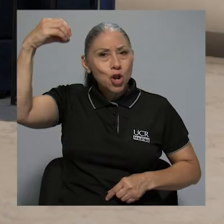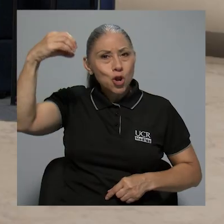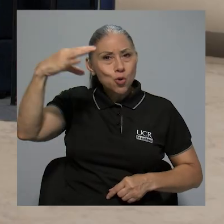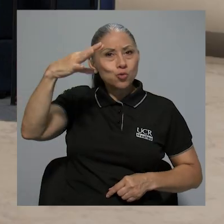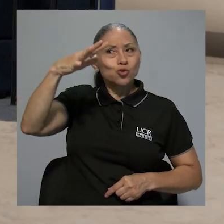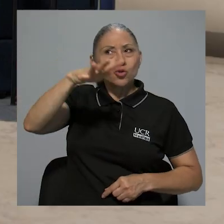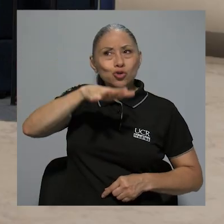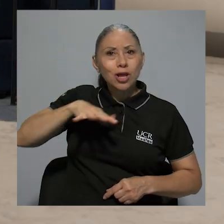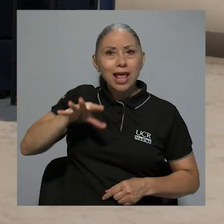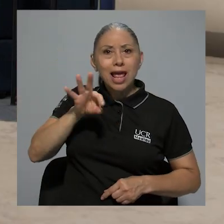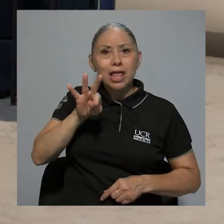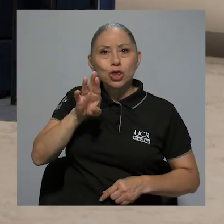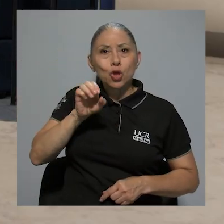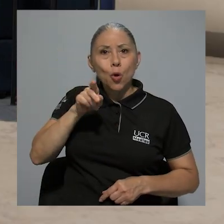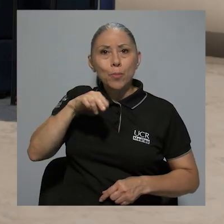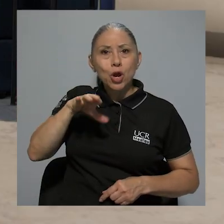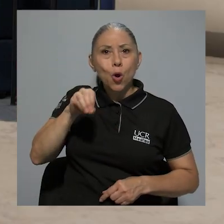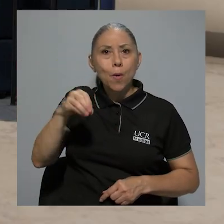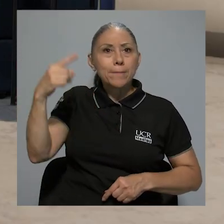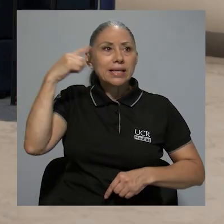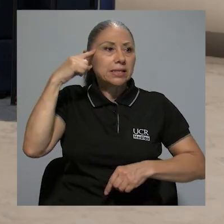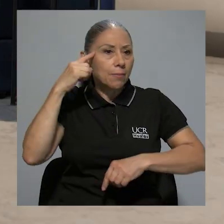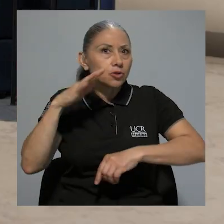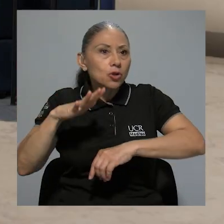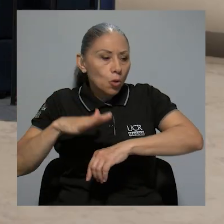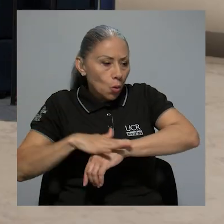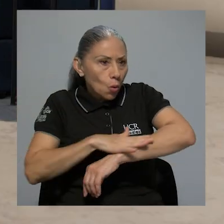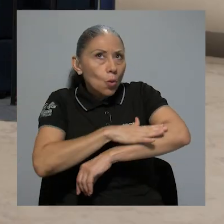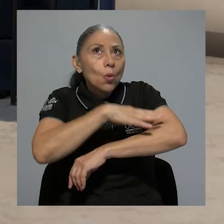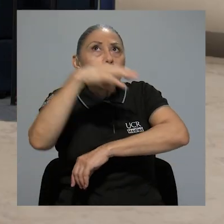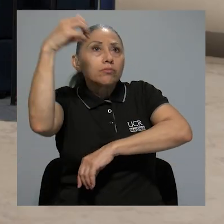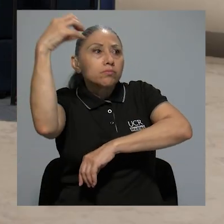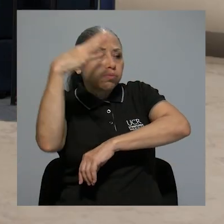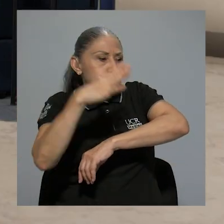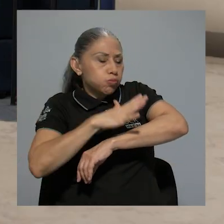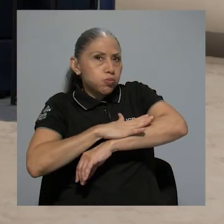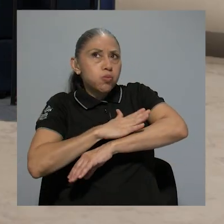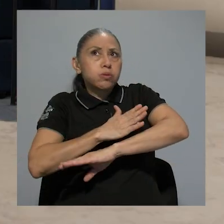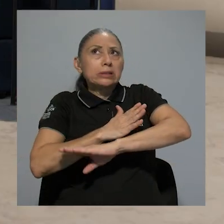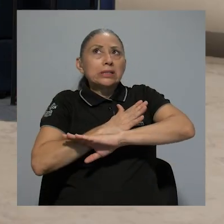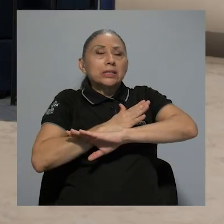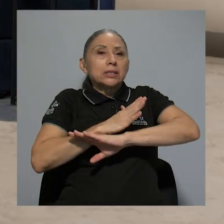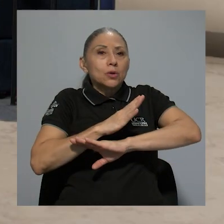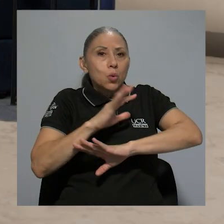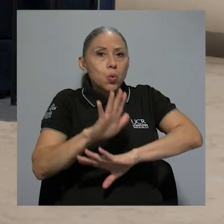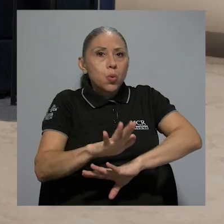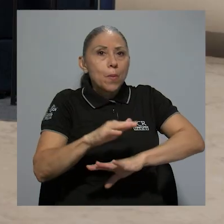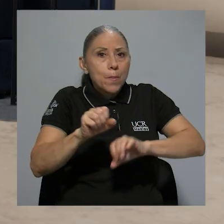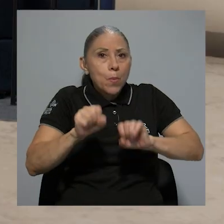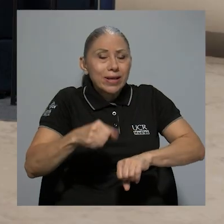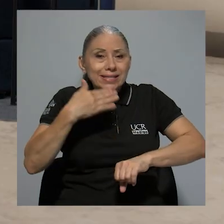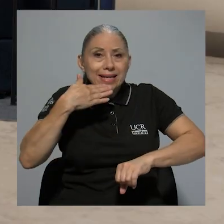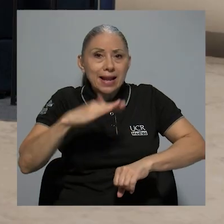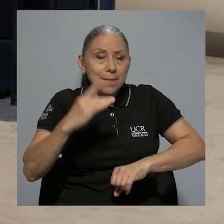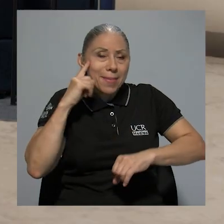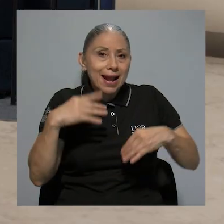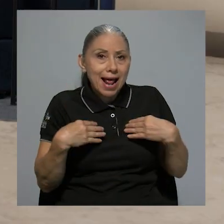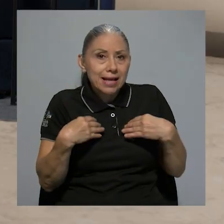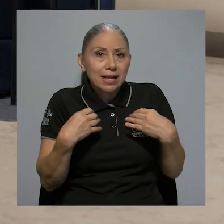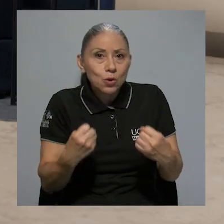que pensamos es en la radiación, en la piel, en que tenemos que cuidarnos porque esto puede ser dañino para